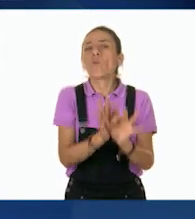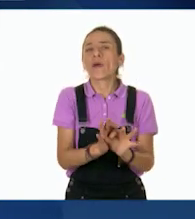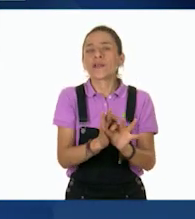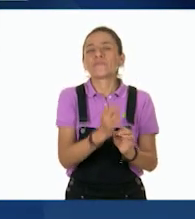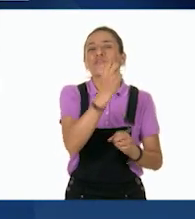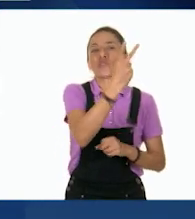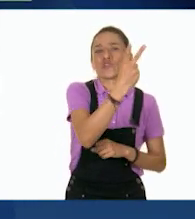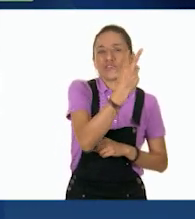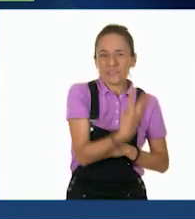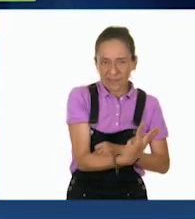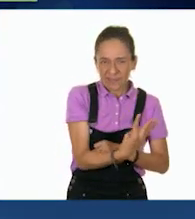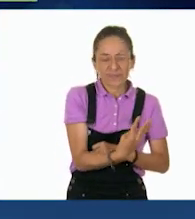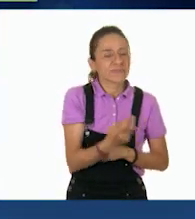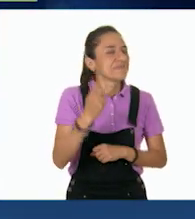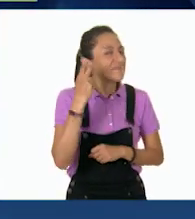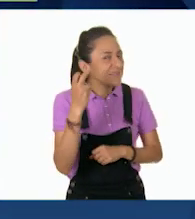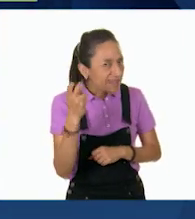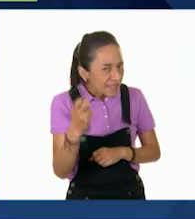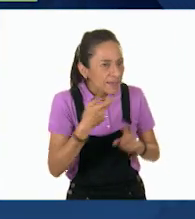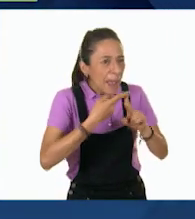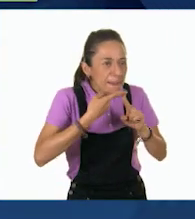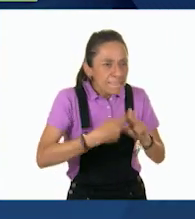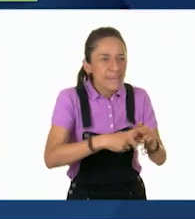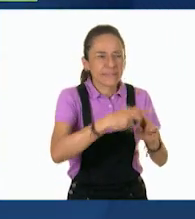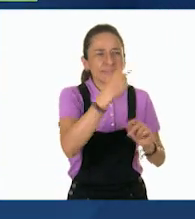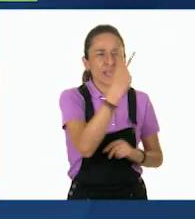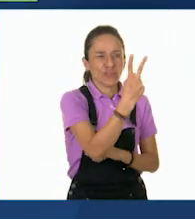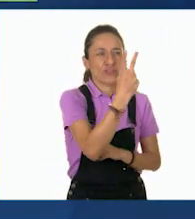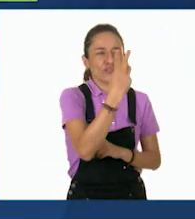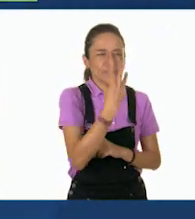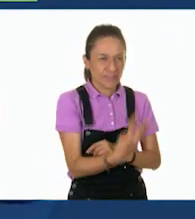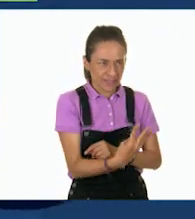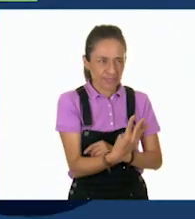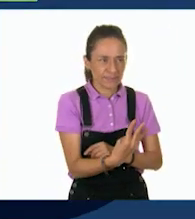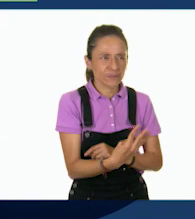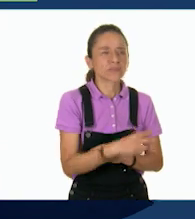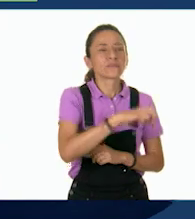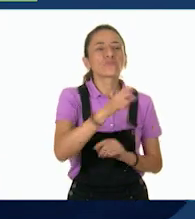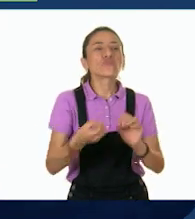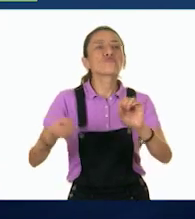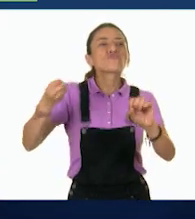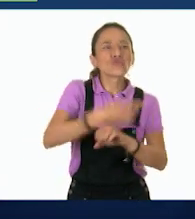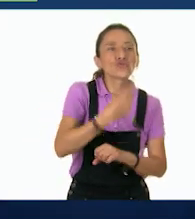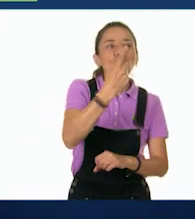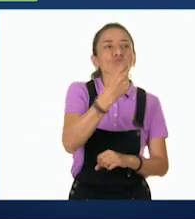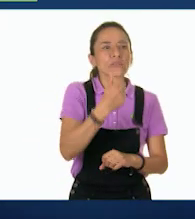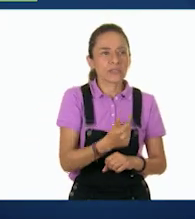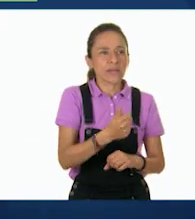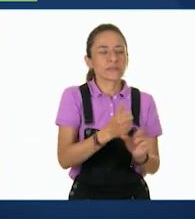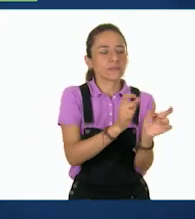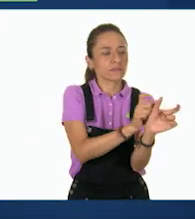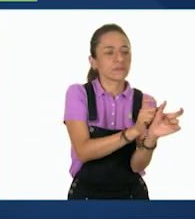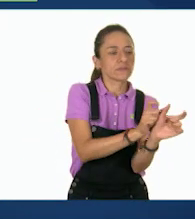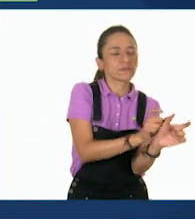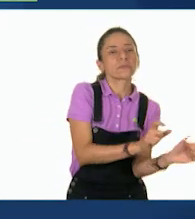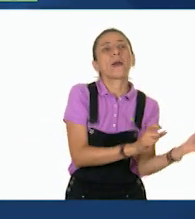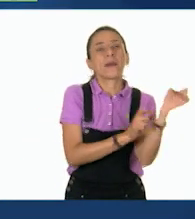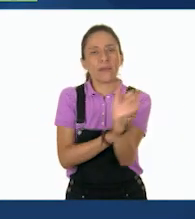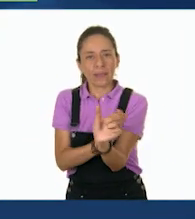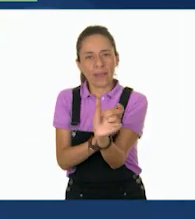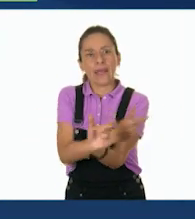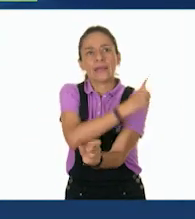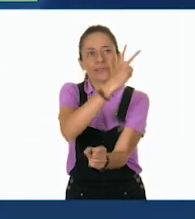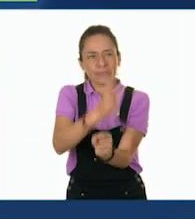con 2/3 y aumentarle 1/6 para obtener el segundo término. Entonces, ¿de qué